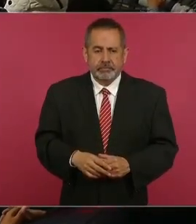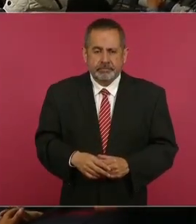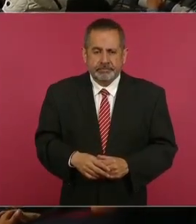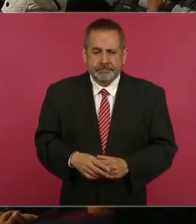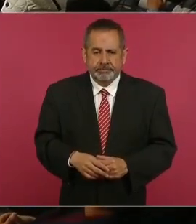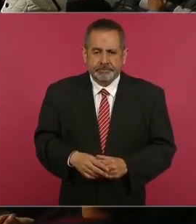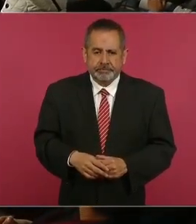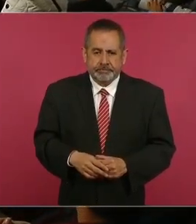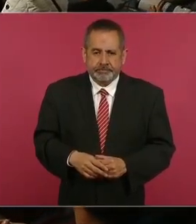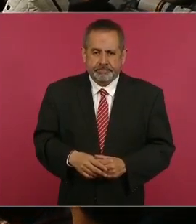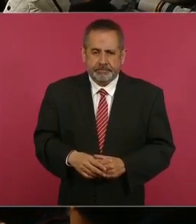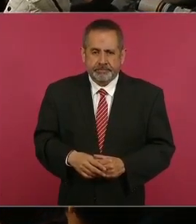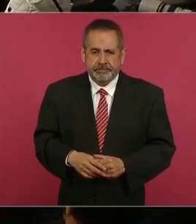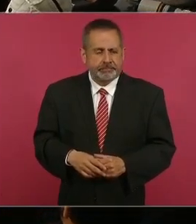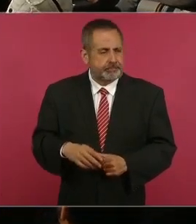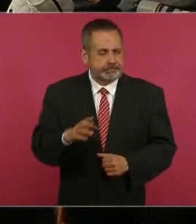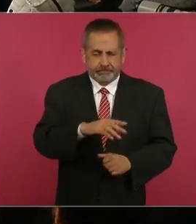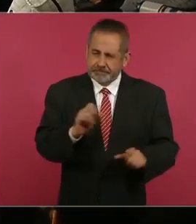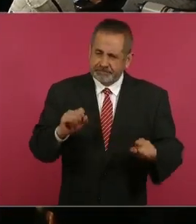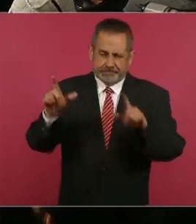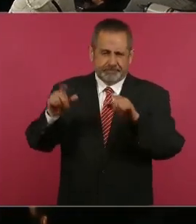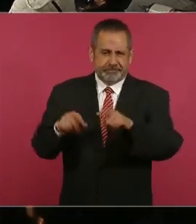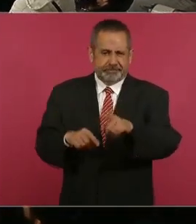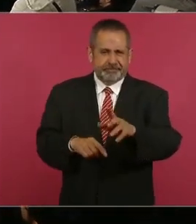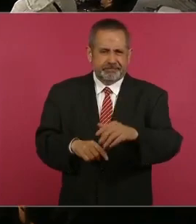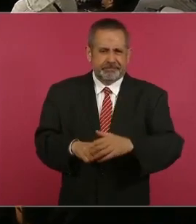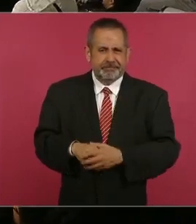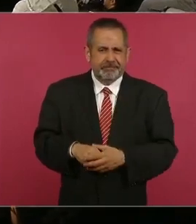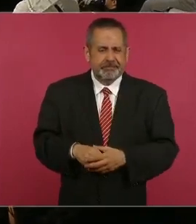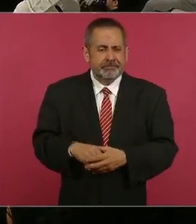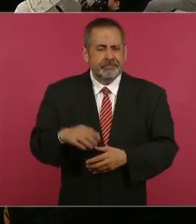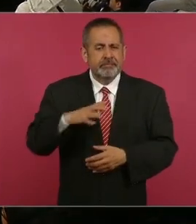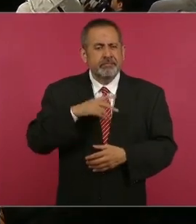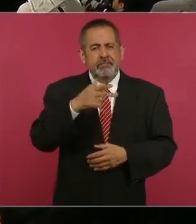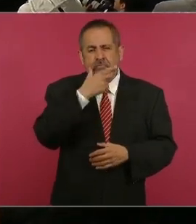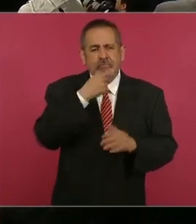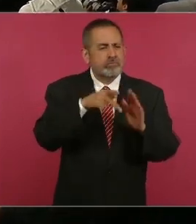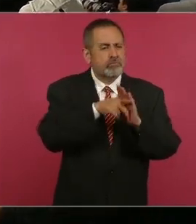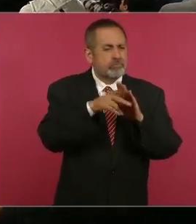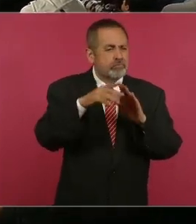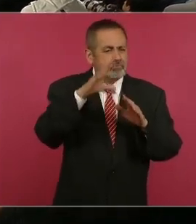No pones… Hay un fotógrafo